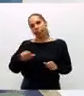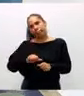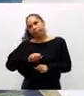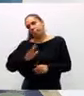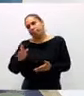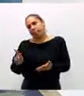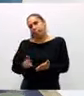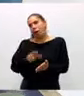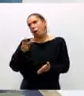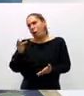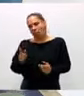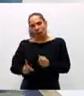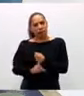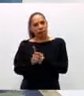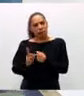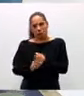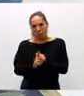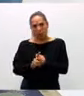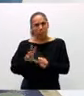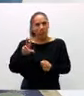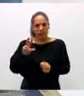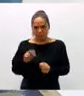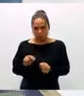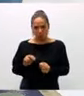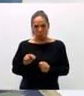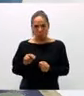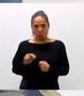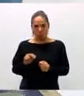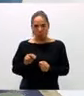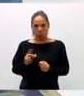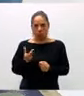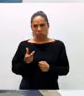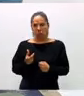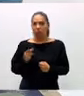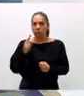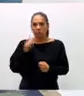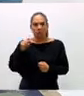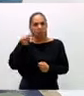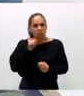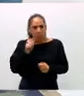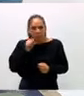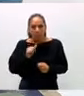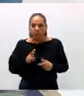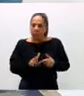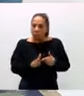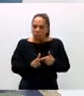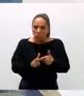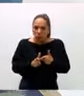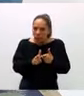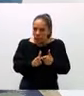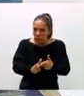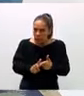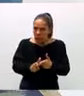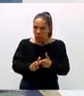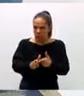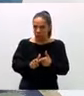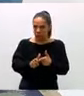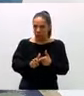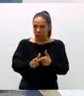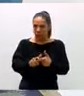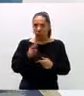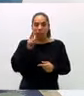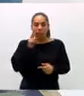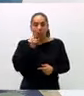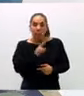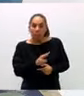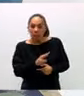es entonces un caso clarísimo de negociación. Yo las invito a que piensen en los conflictos que se les